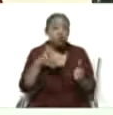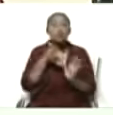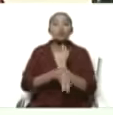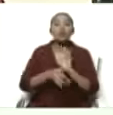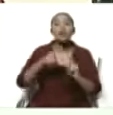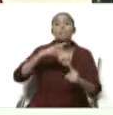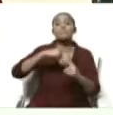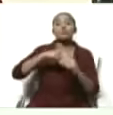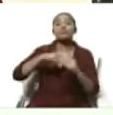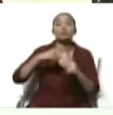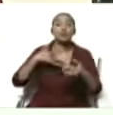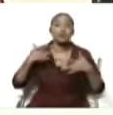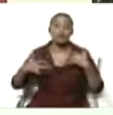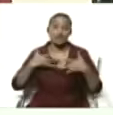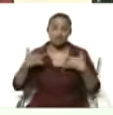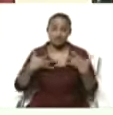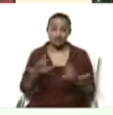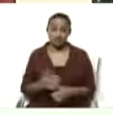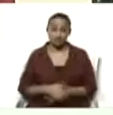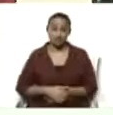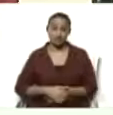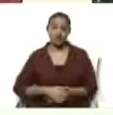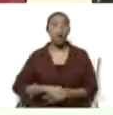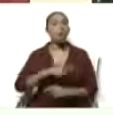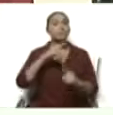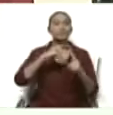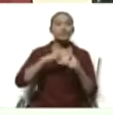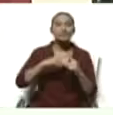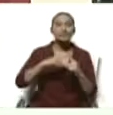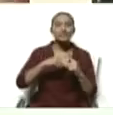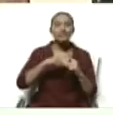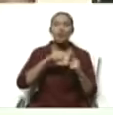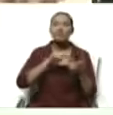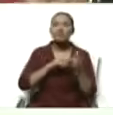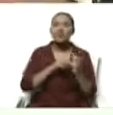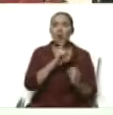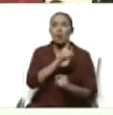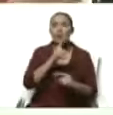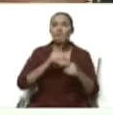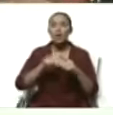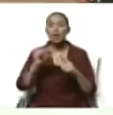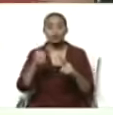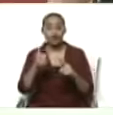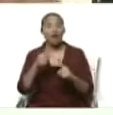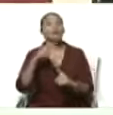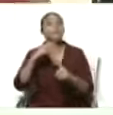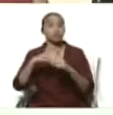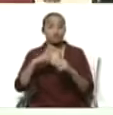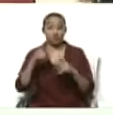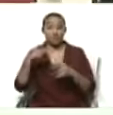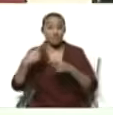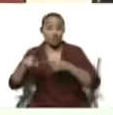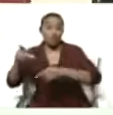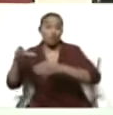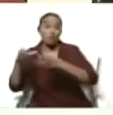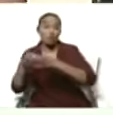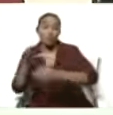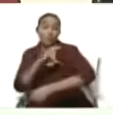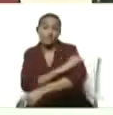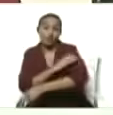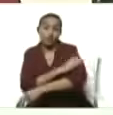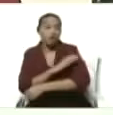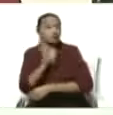la jornada lo positivo que resulta el 1 por 10 y tan positivo Es que la derecha como no tiene 1 por 10 Tiene que hablar